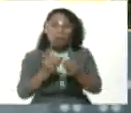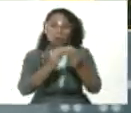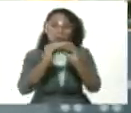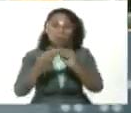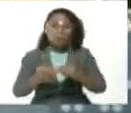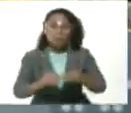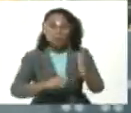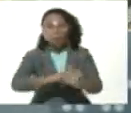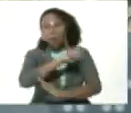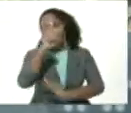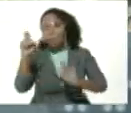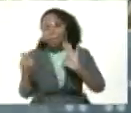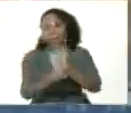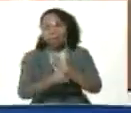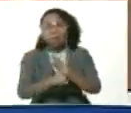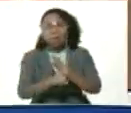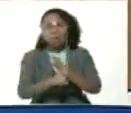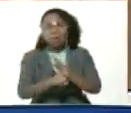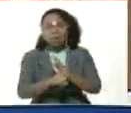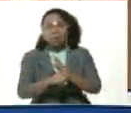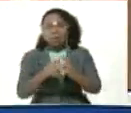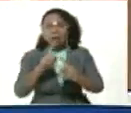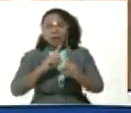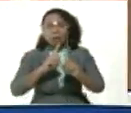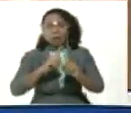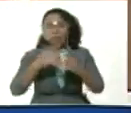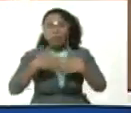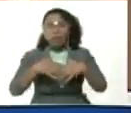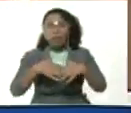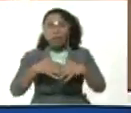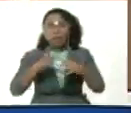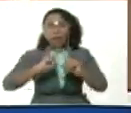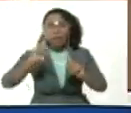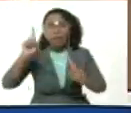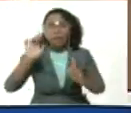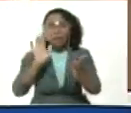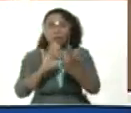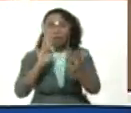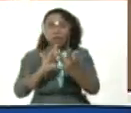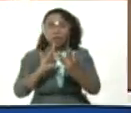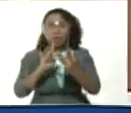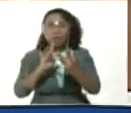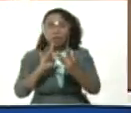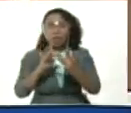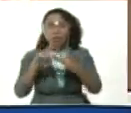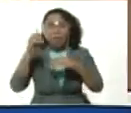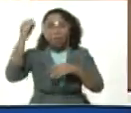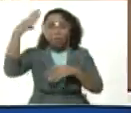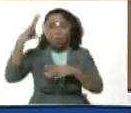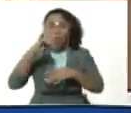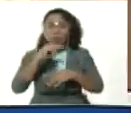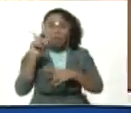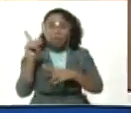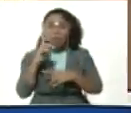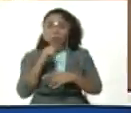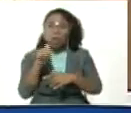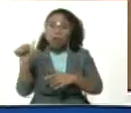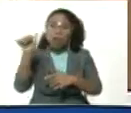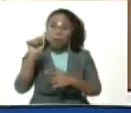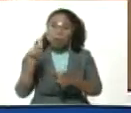recuperación completa de la subestación eléctrica y reconectar. Y como se desconecta la luz, entonces no hay